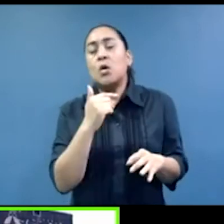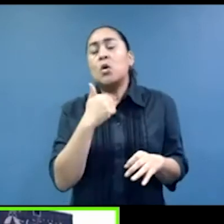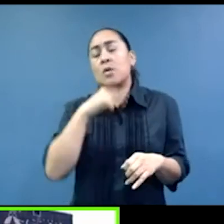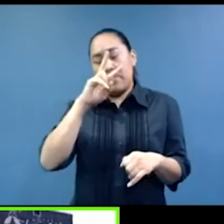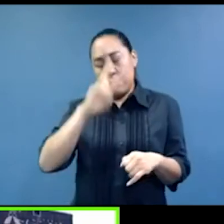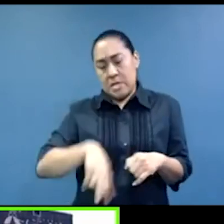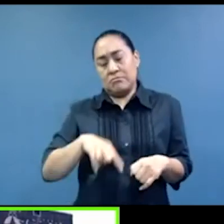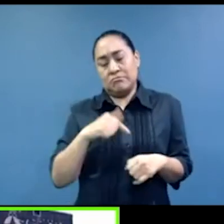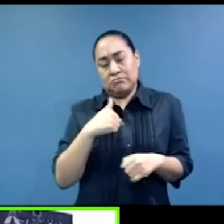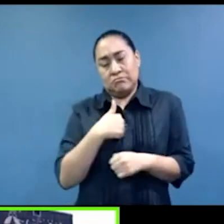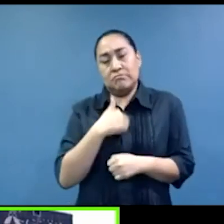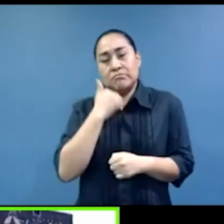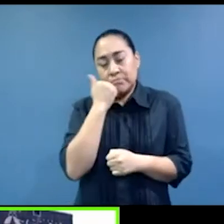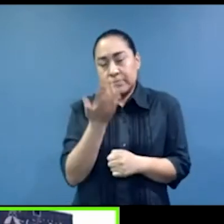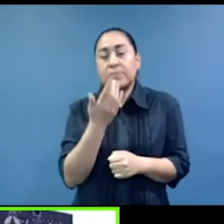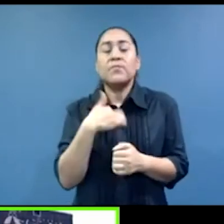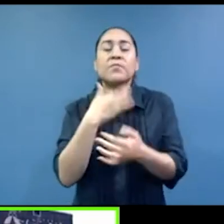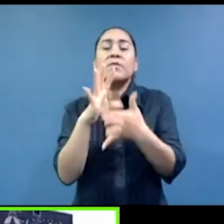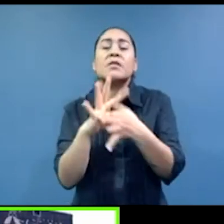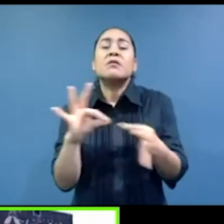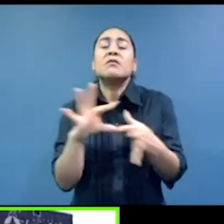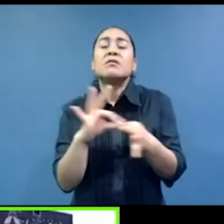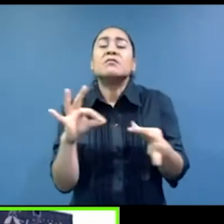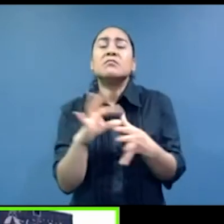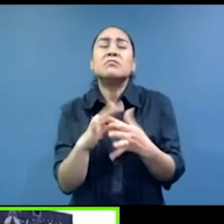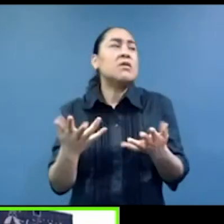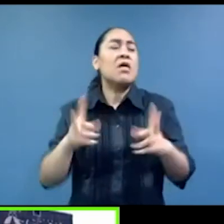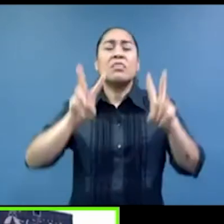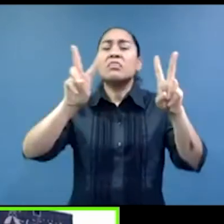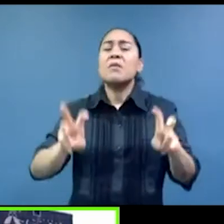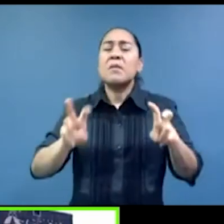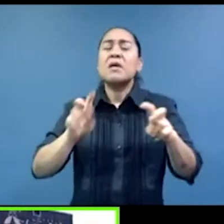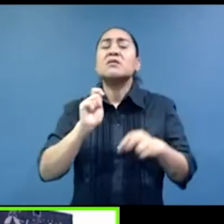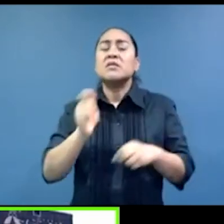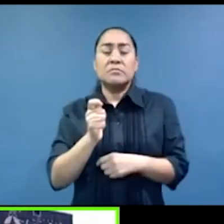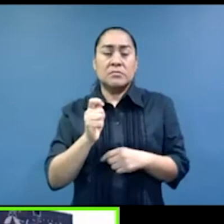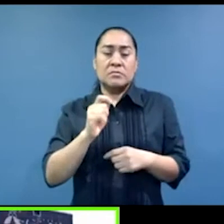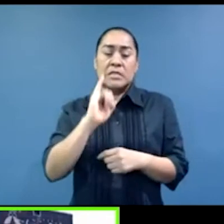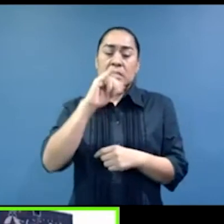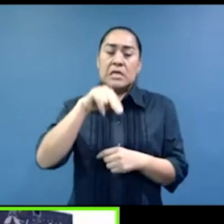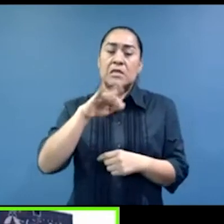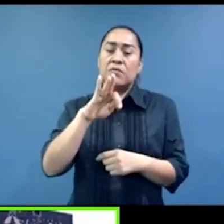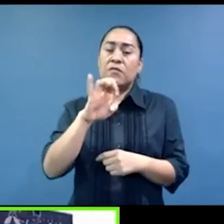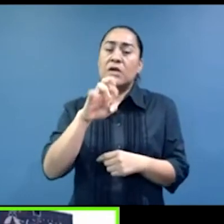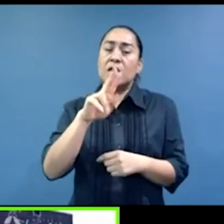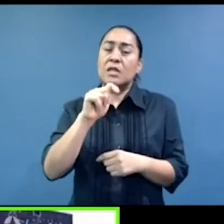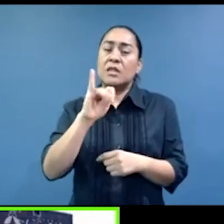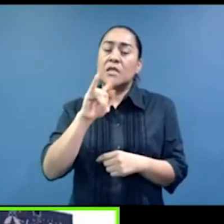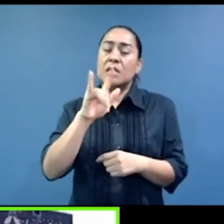quiero también señalar el tema de infertilidad.